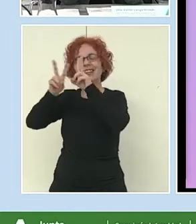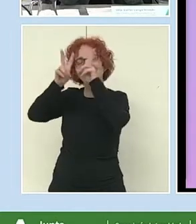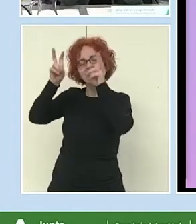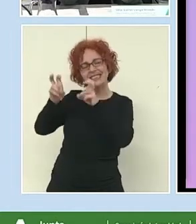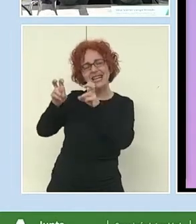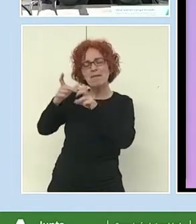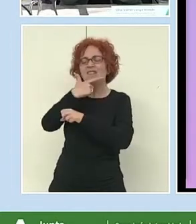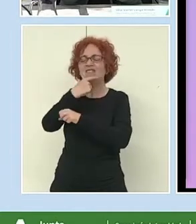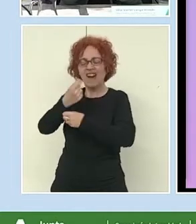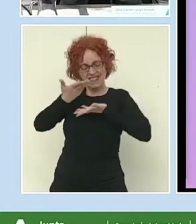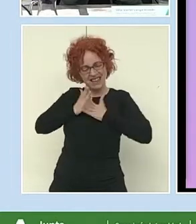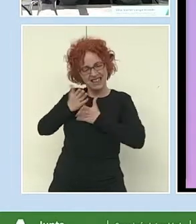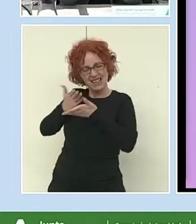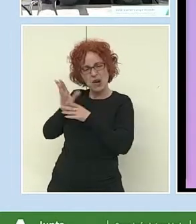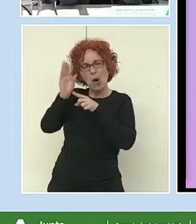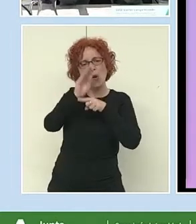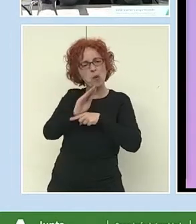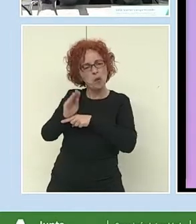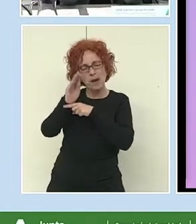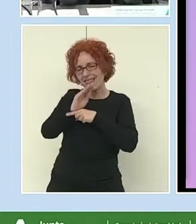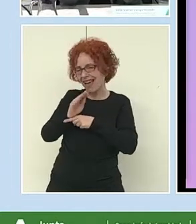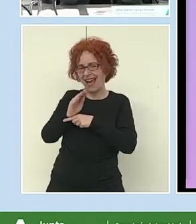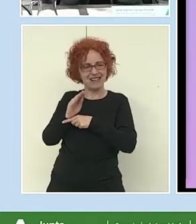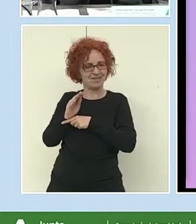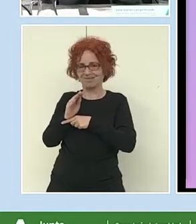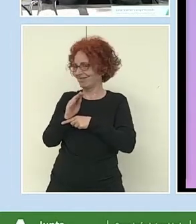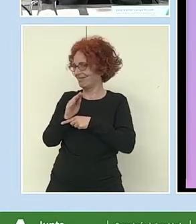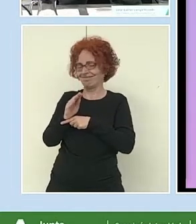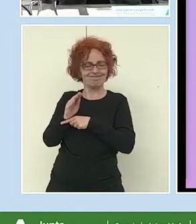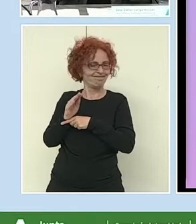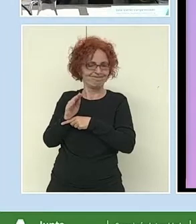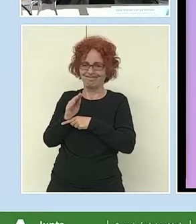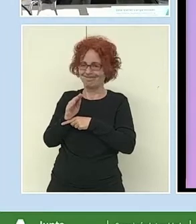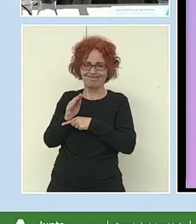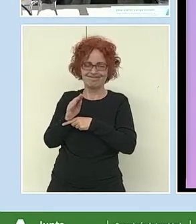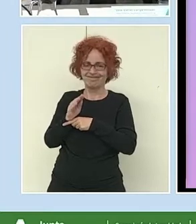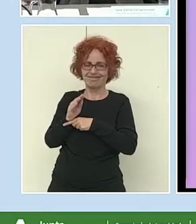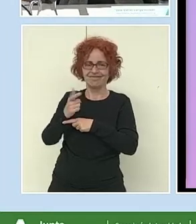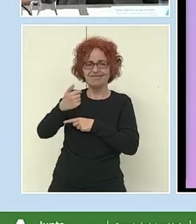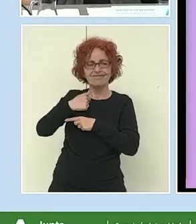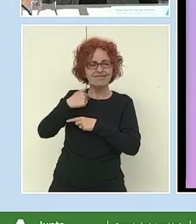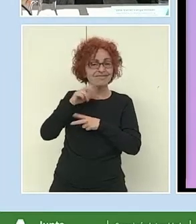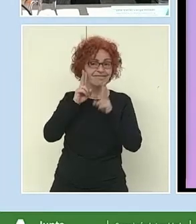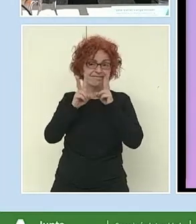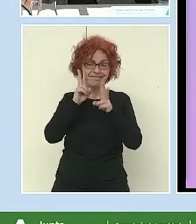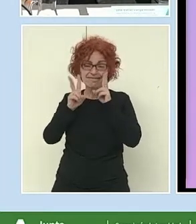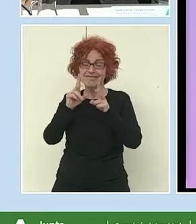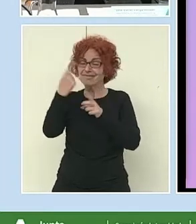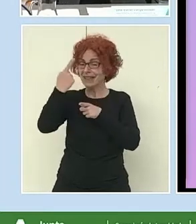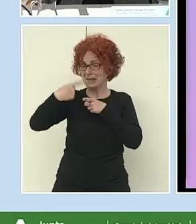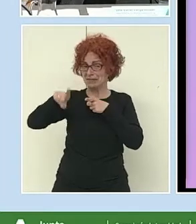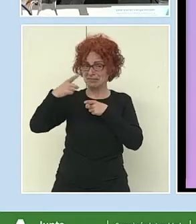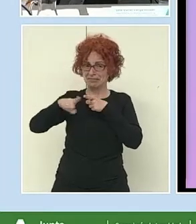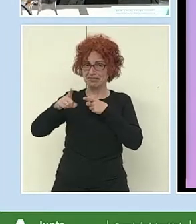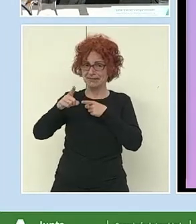ni políticas en general que luchen contra la desigualdad de género. También a modo anecdótico, pues